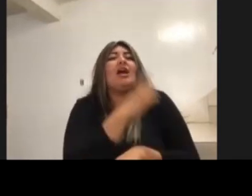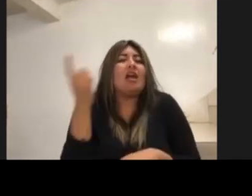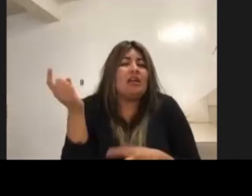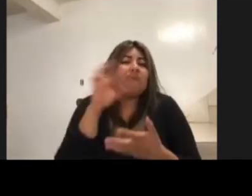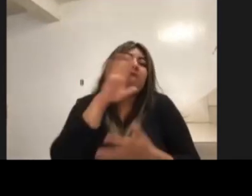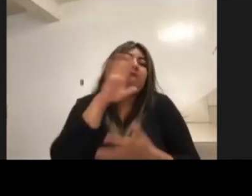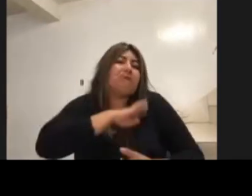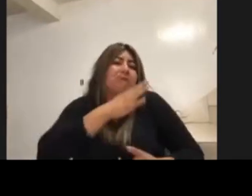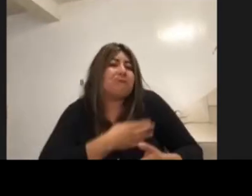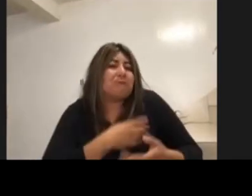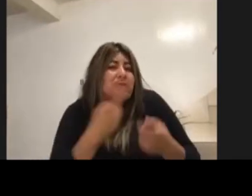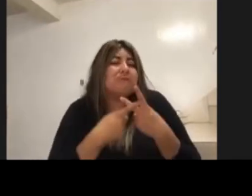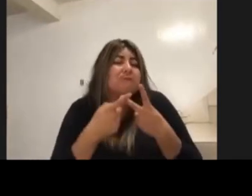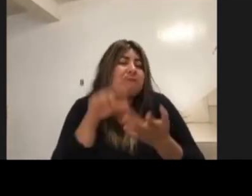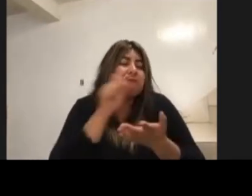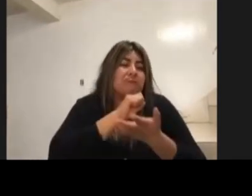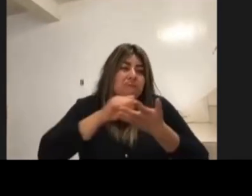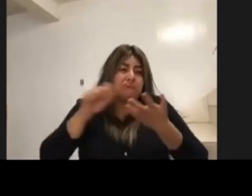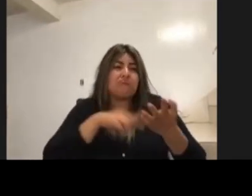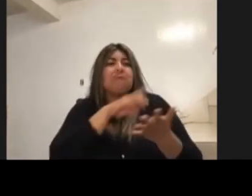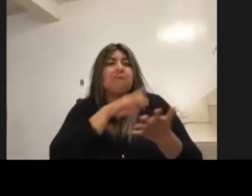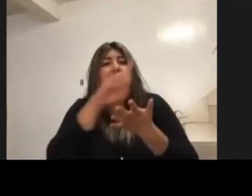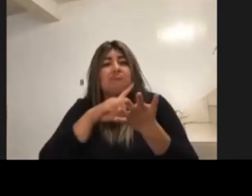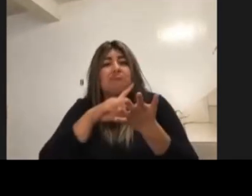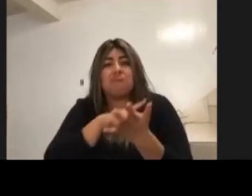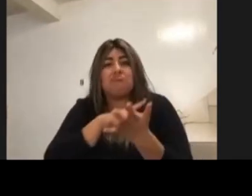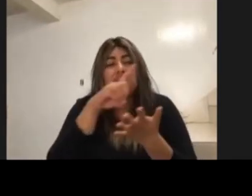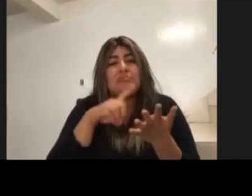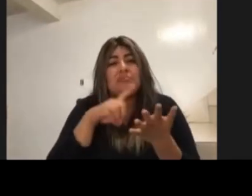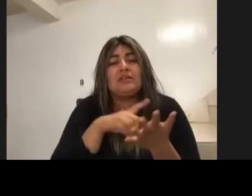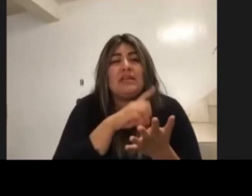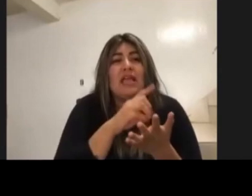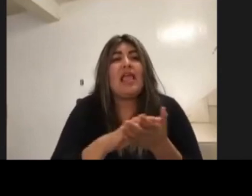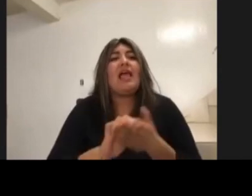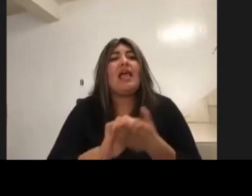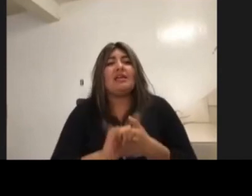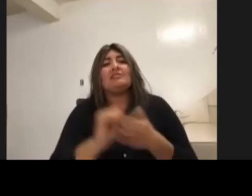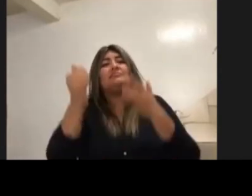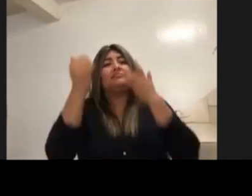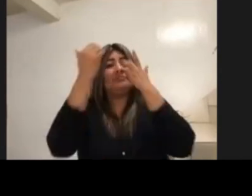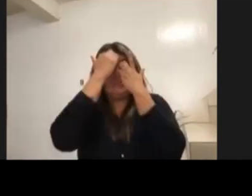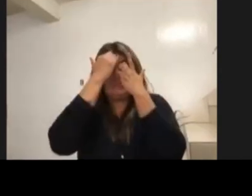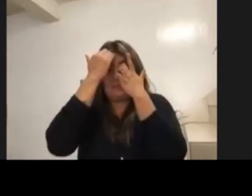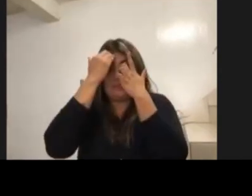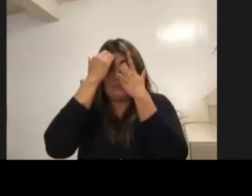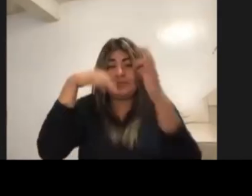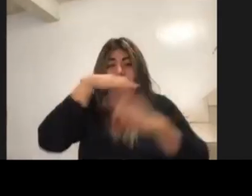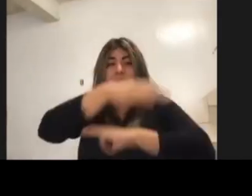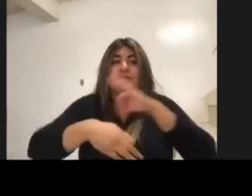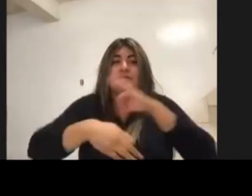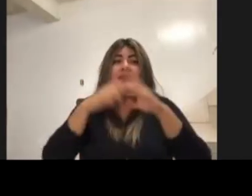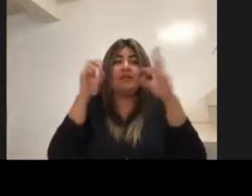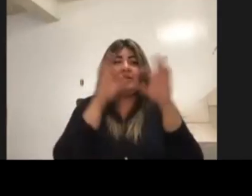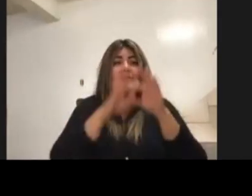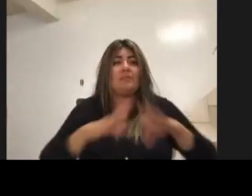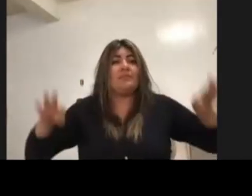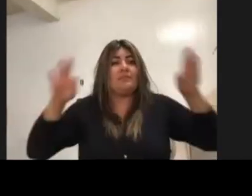está redactando, está dibujando y está comprendiendo lo esencial de mi tema. La siguiente.